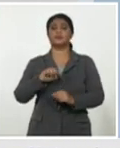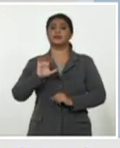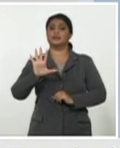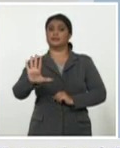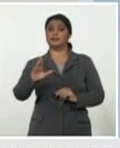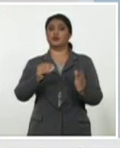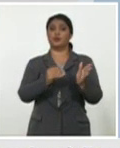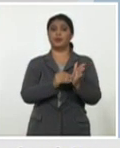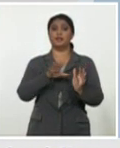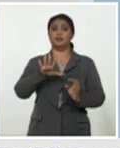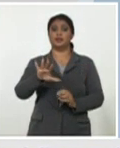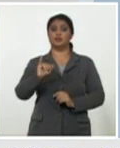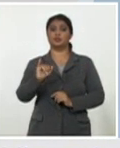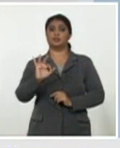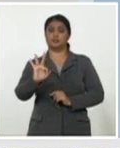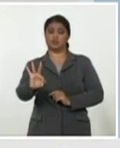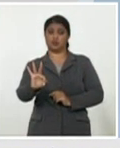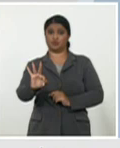5.568, el